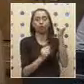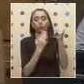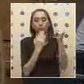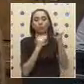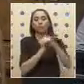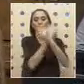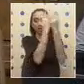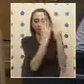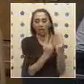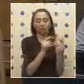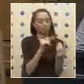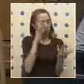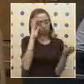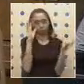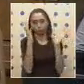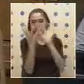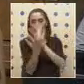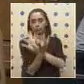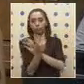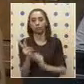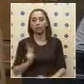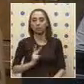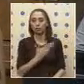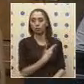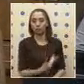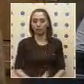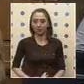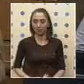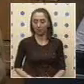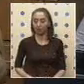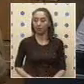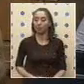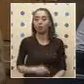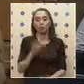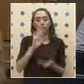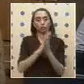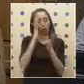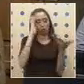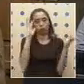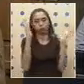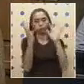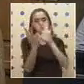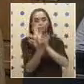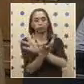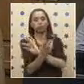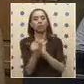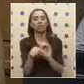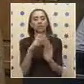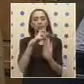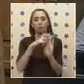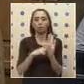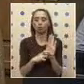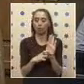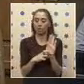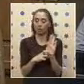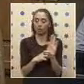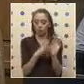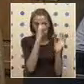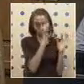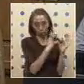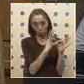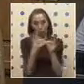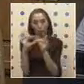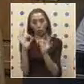aquí está todo trastocado, señor presidente. Y porque está todo trastocado y este proyecto se inscribe en esa lógica